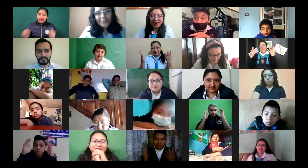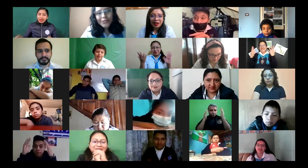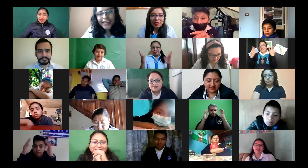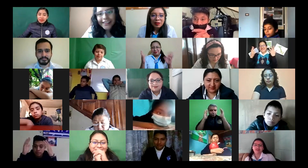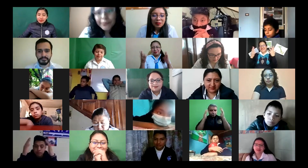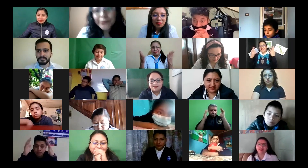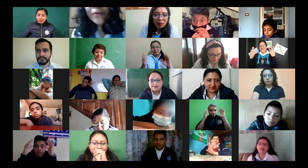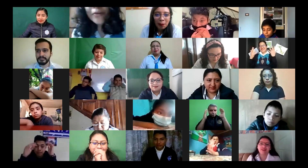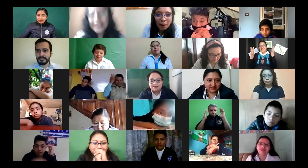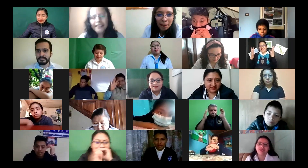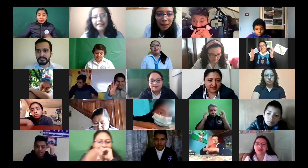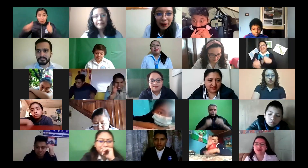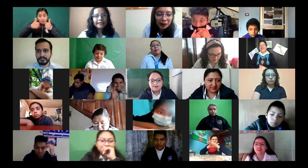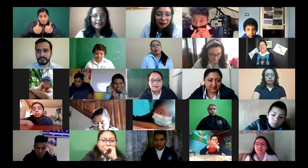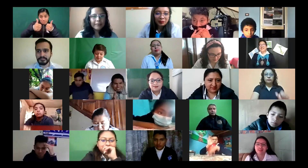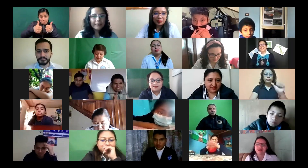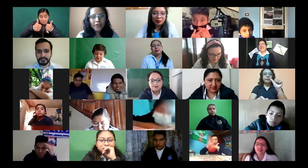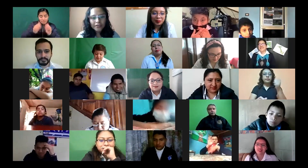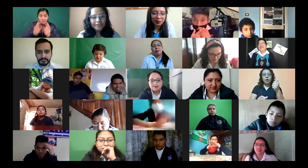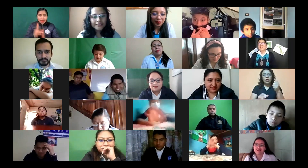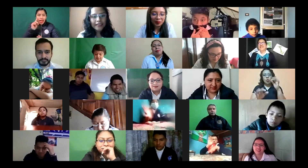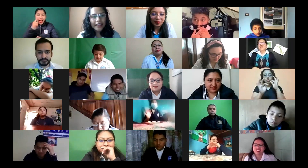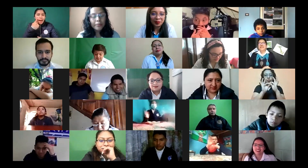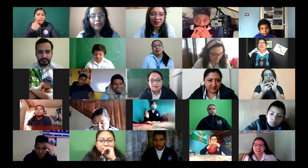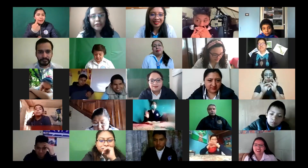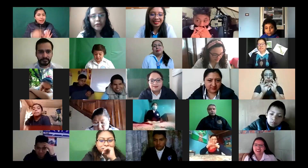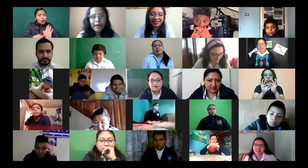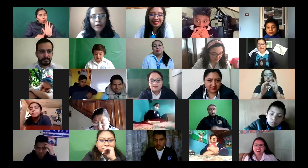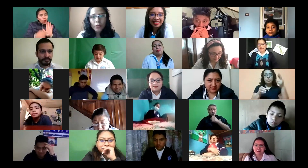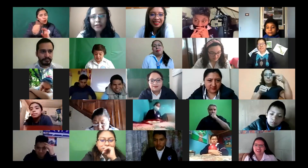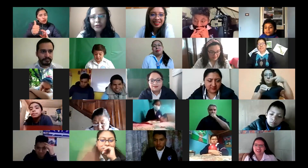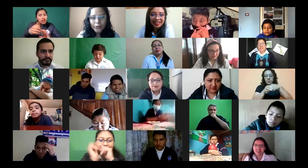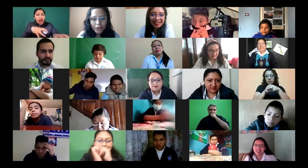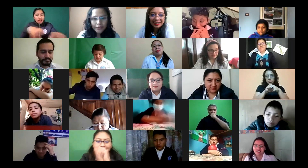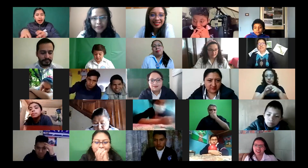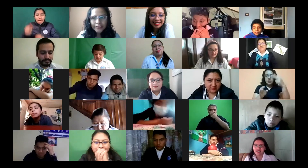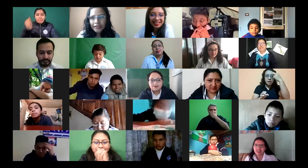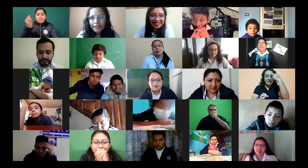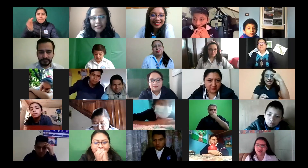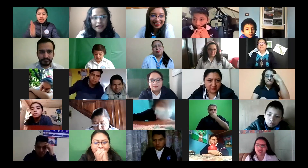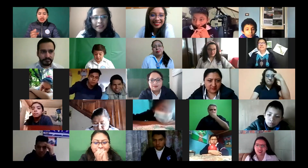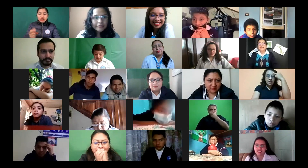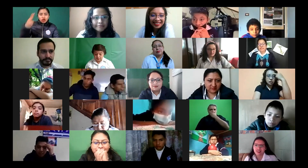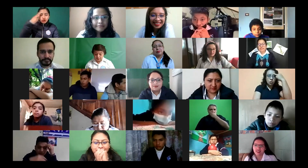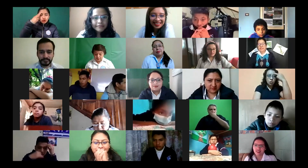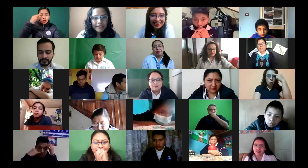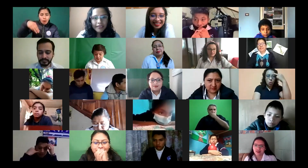Muy bien, como siguiente punto vamos a tener la participación de profesor Marco Antonio.